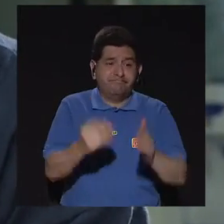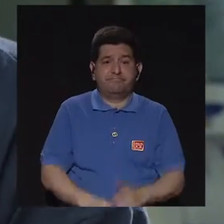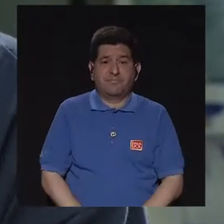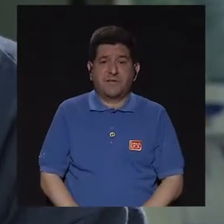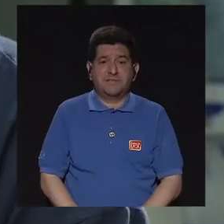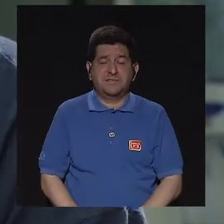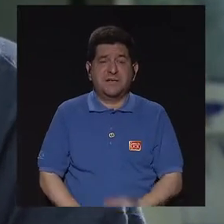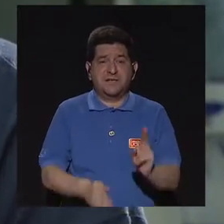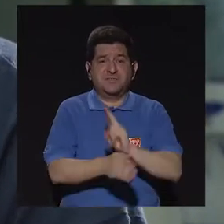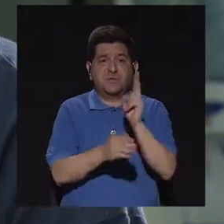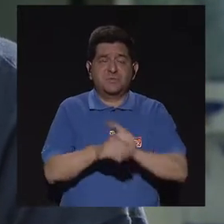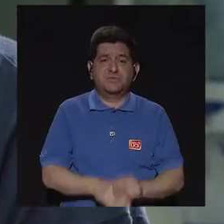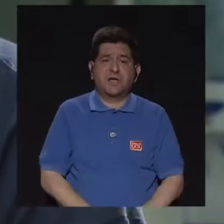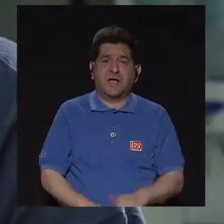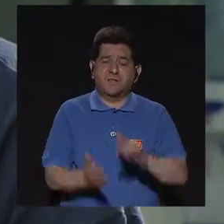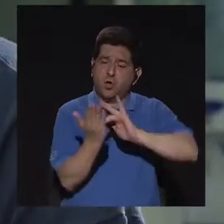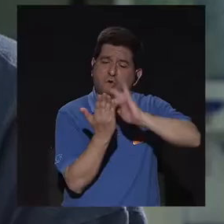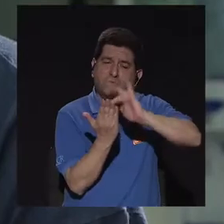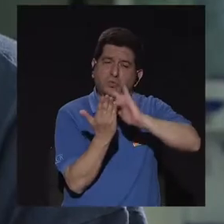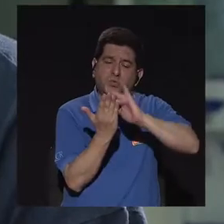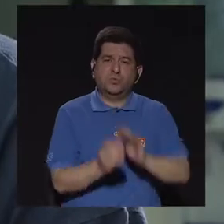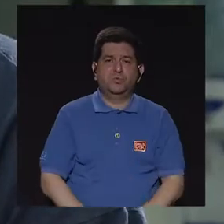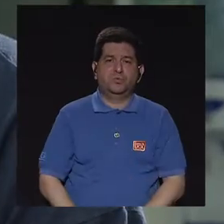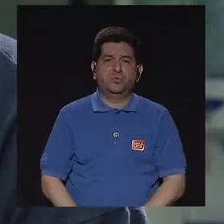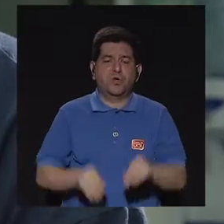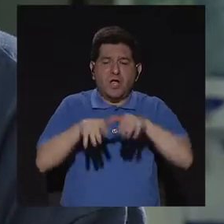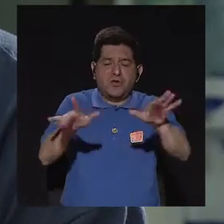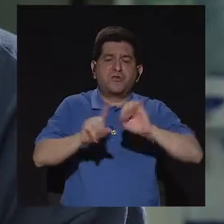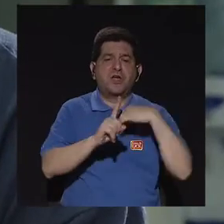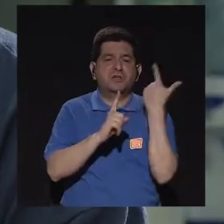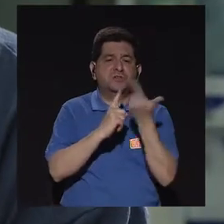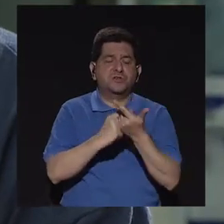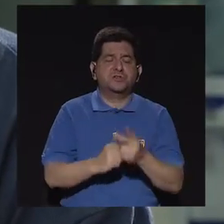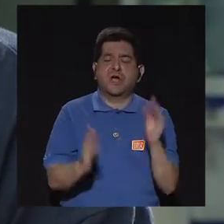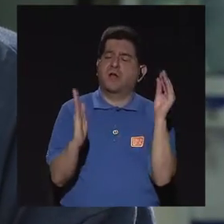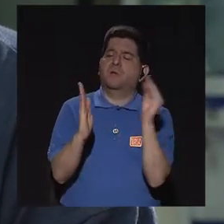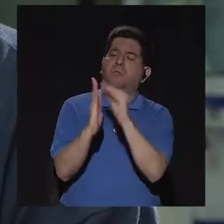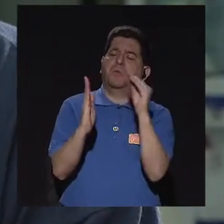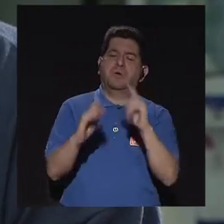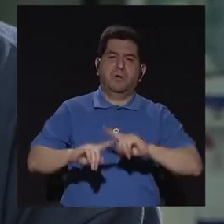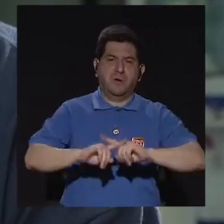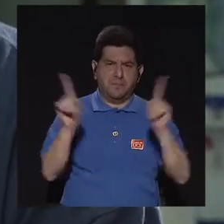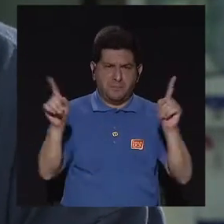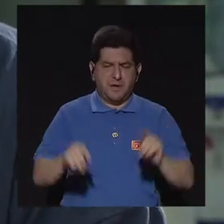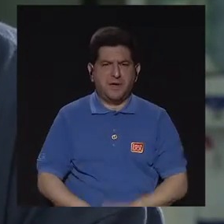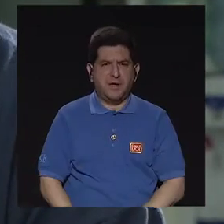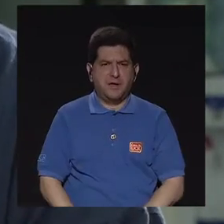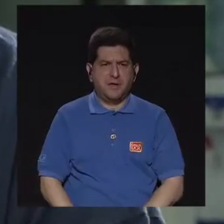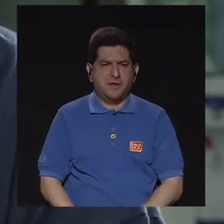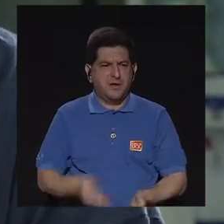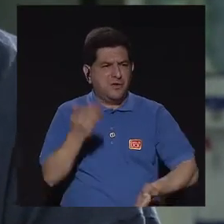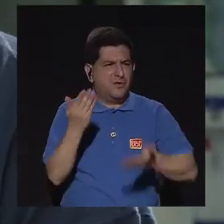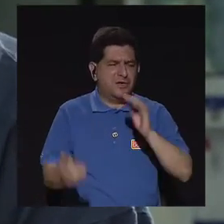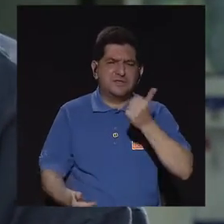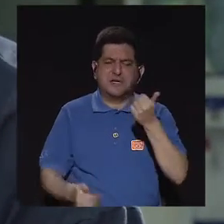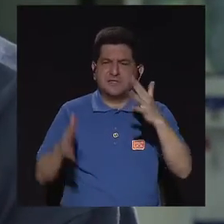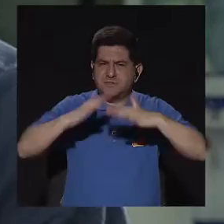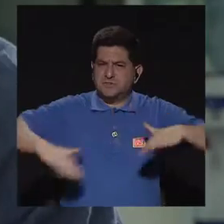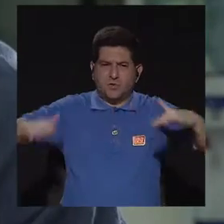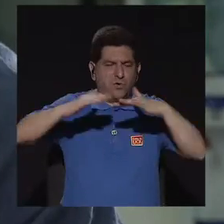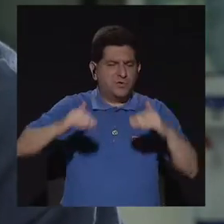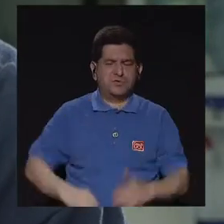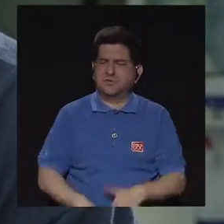de los medios por su teléfono, digamos, conectarse a una red social y decirlo, pero hay varios espacios, estamos que no están como